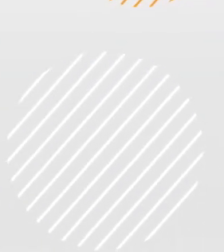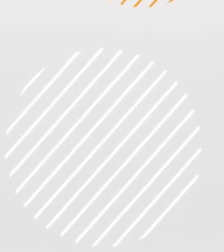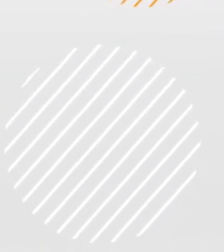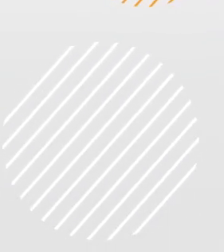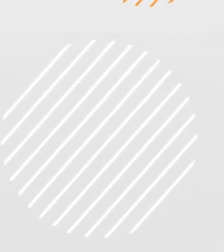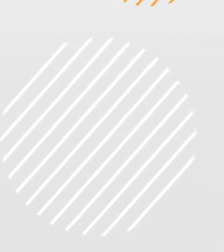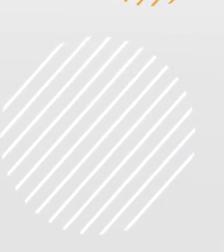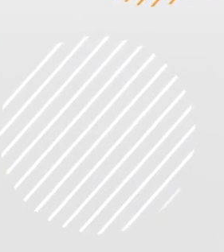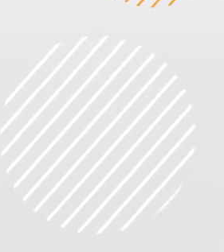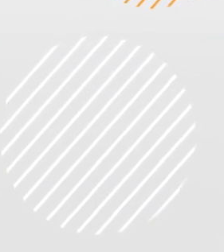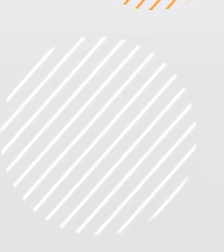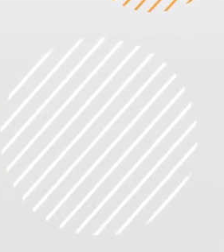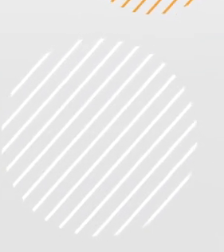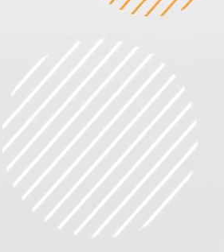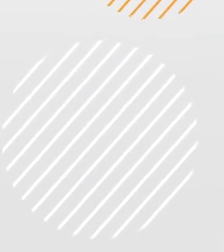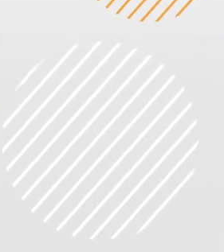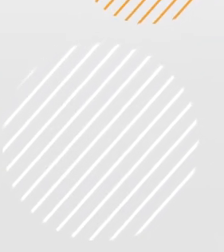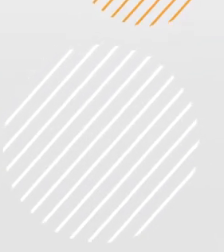ah